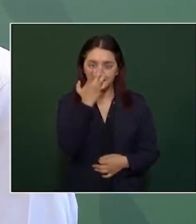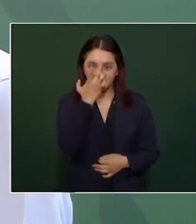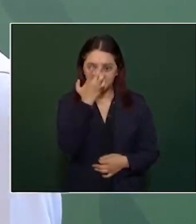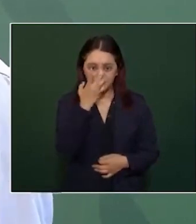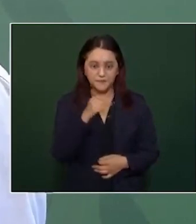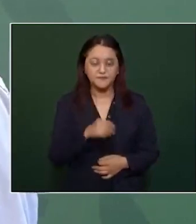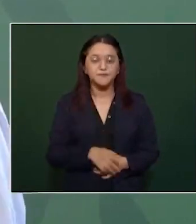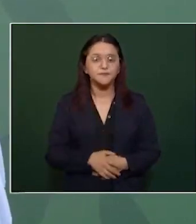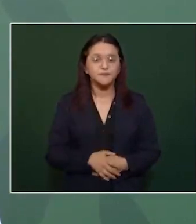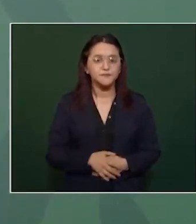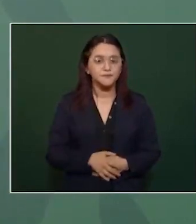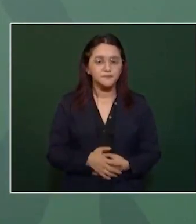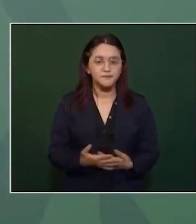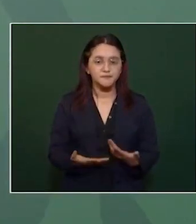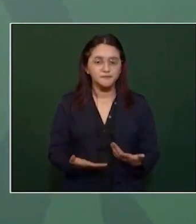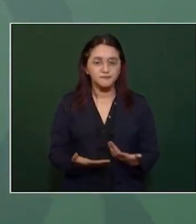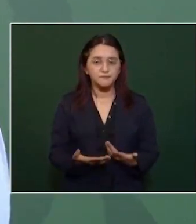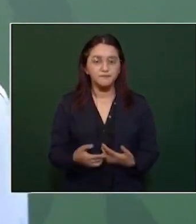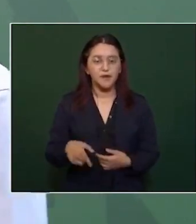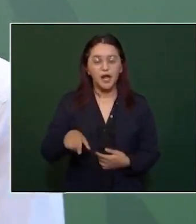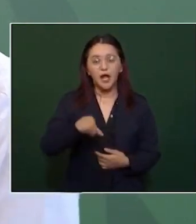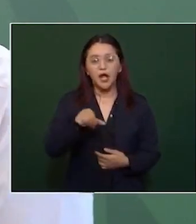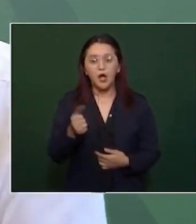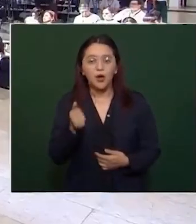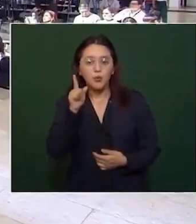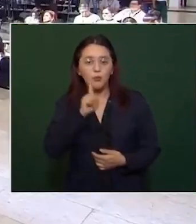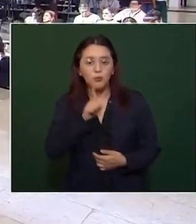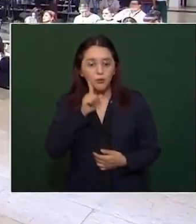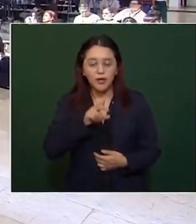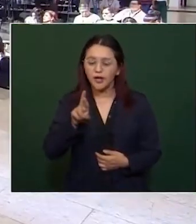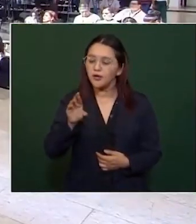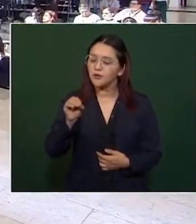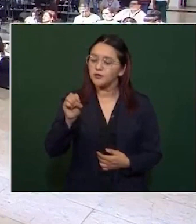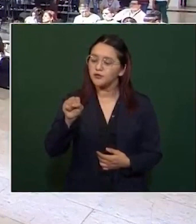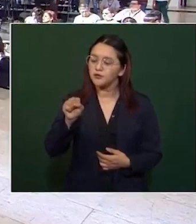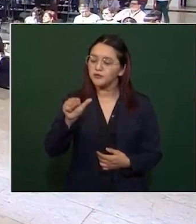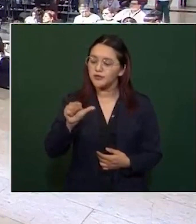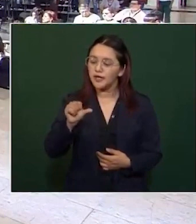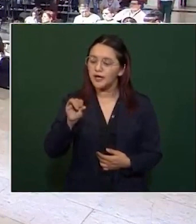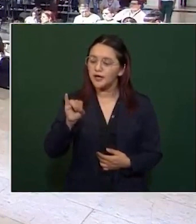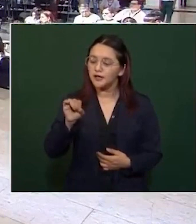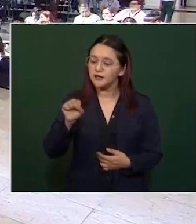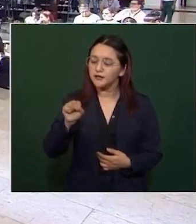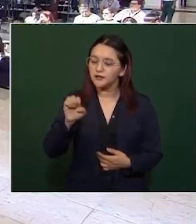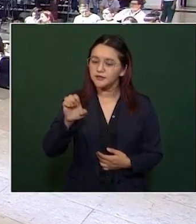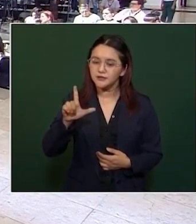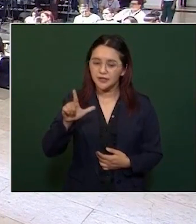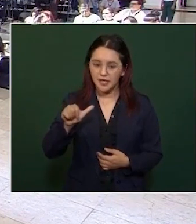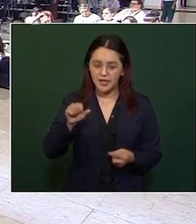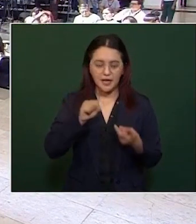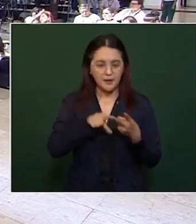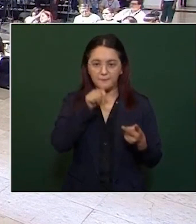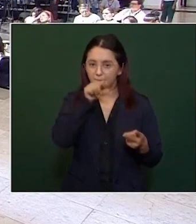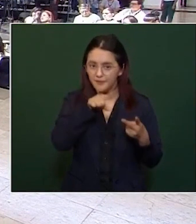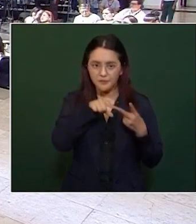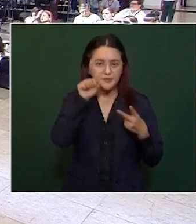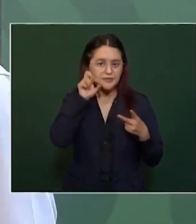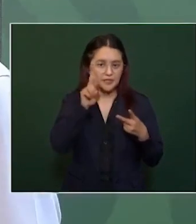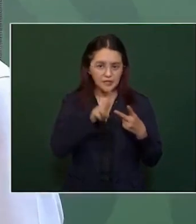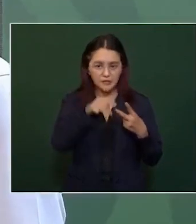pueden acusar a alguien, organismos o personas, de que están preparando ese golpe